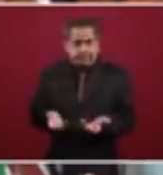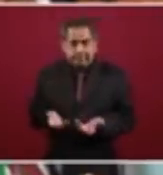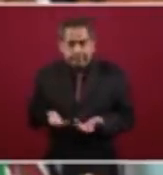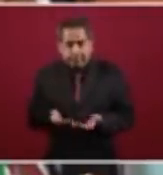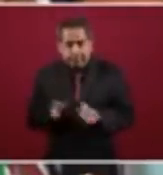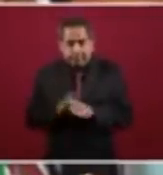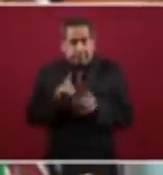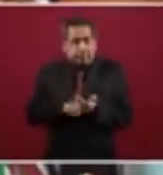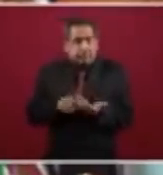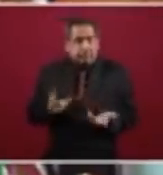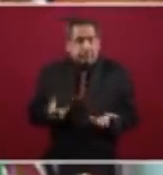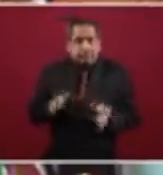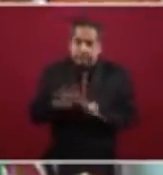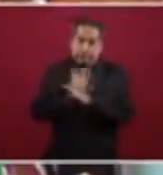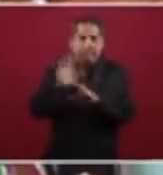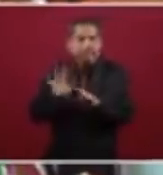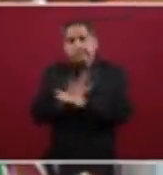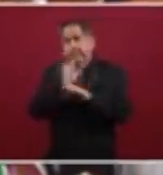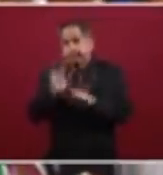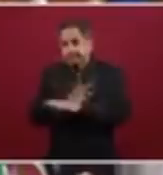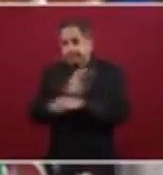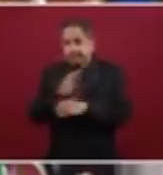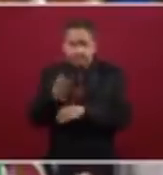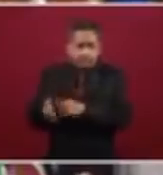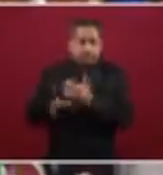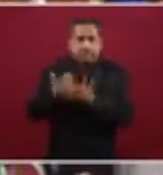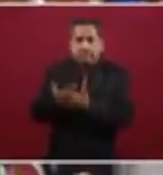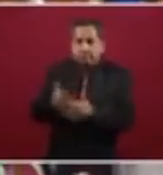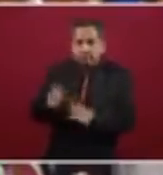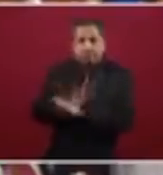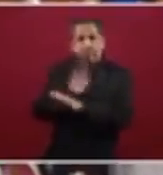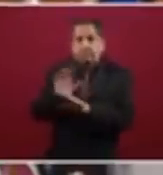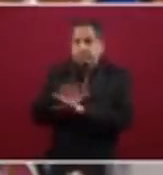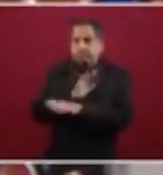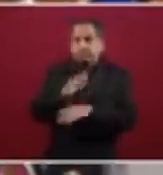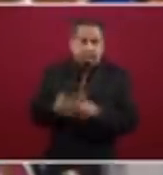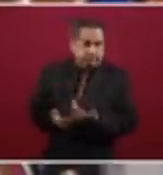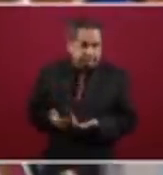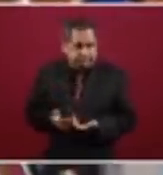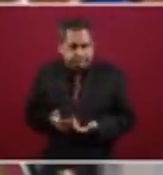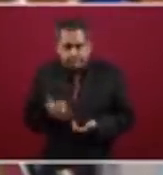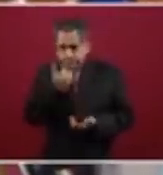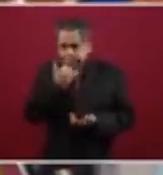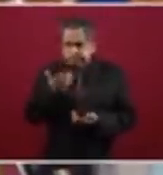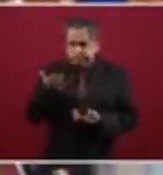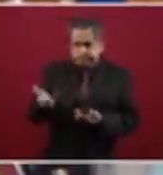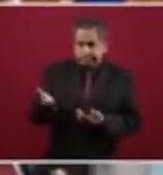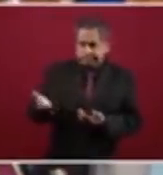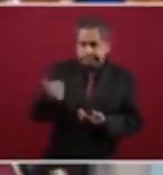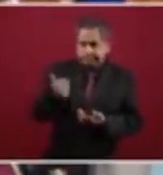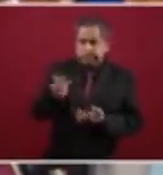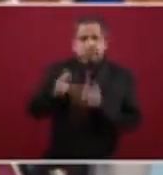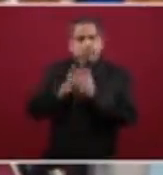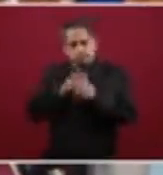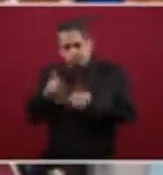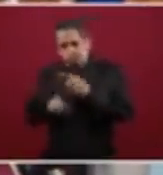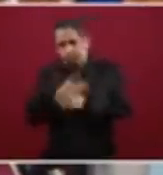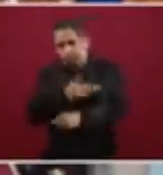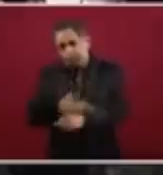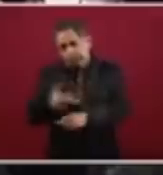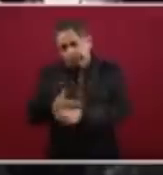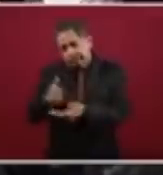bueno, les han cambiado las propuestas de constructoras, que les han pedido rehacer los